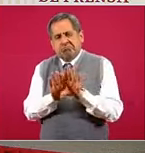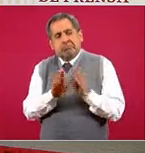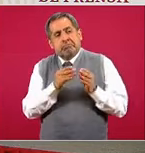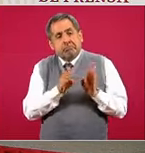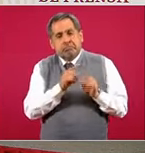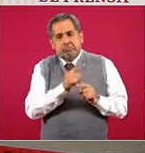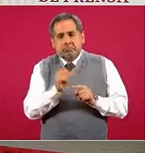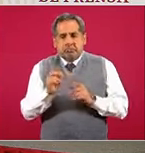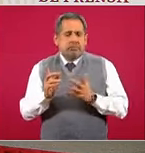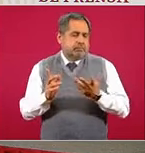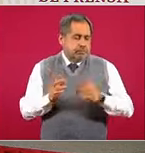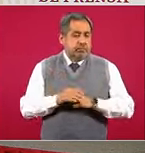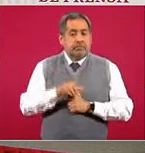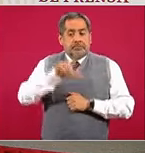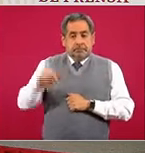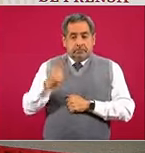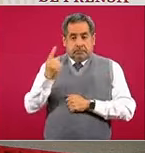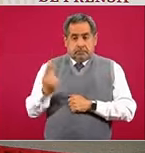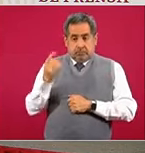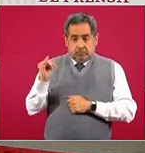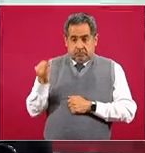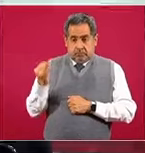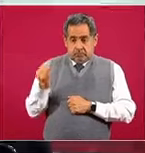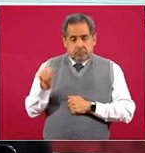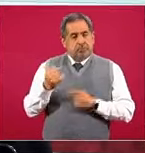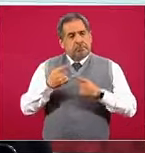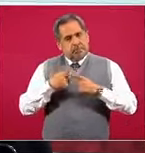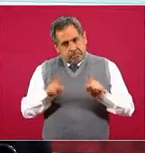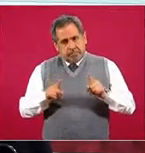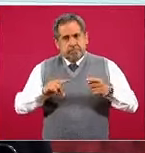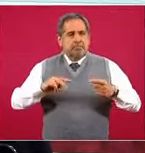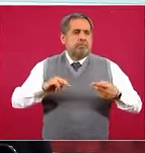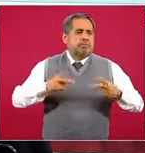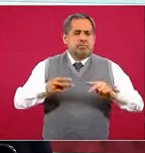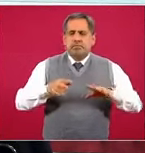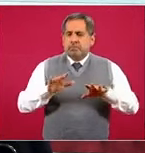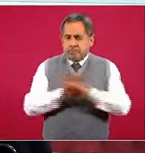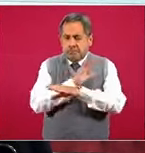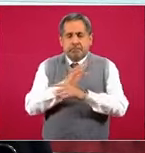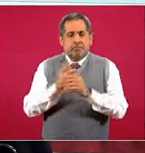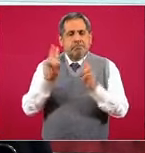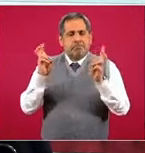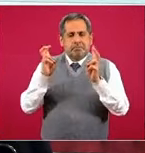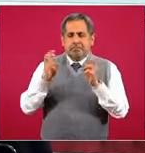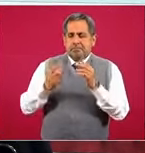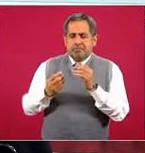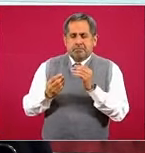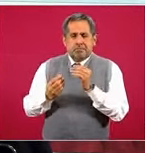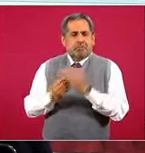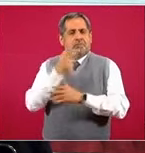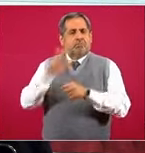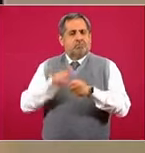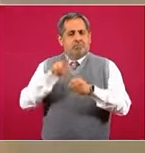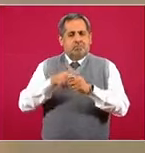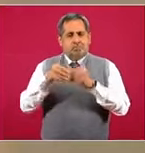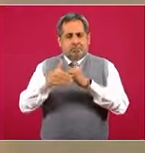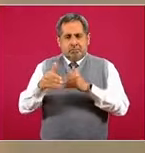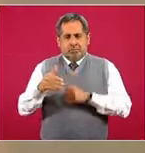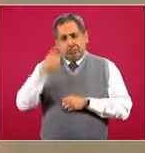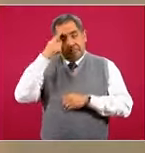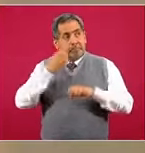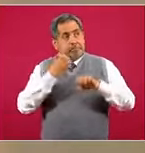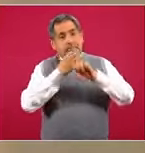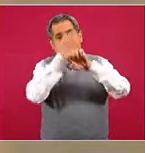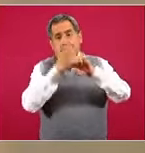a partir de el 1 de junio, es que se comienza con esta estimación local para que en cada